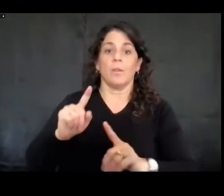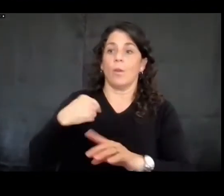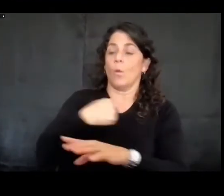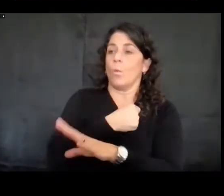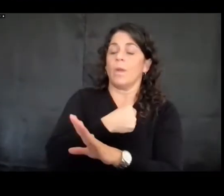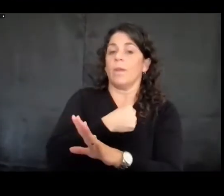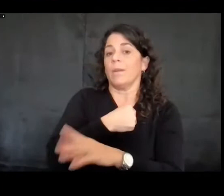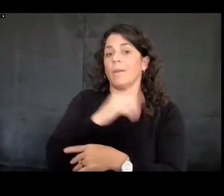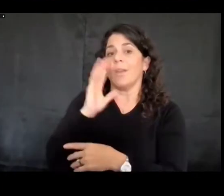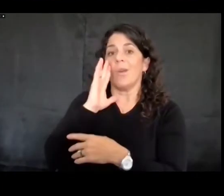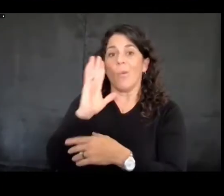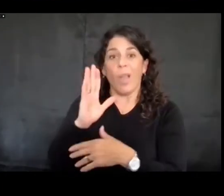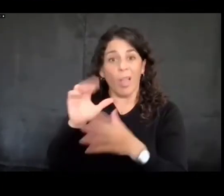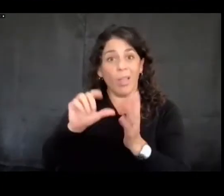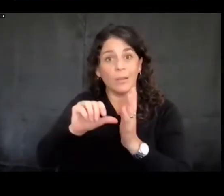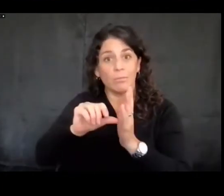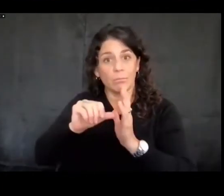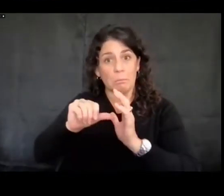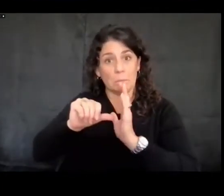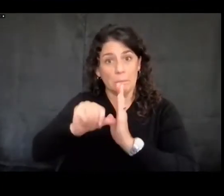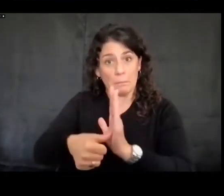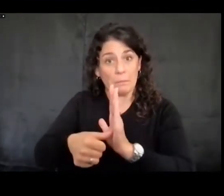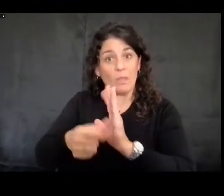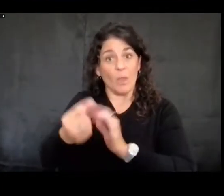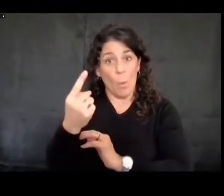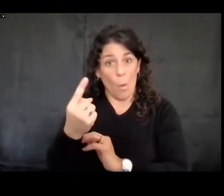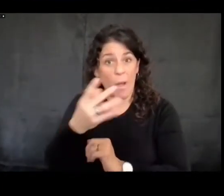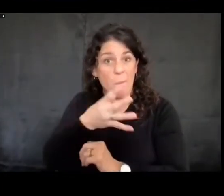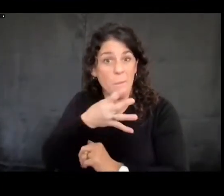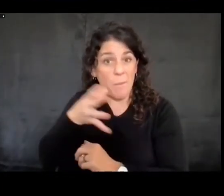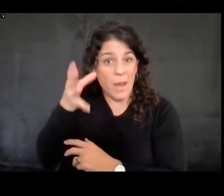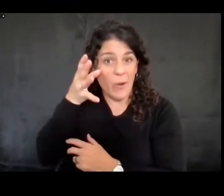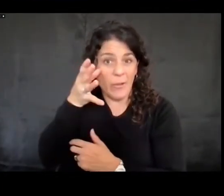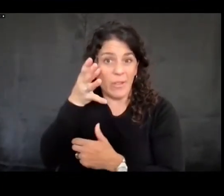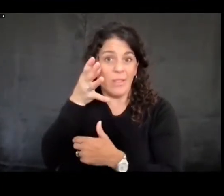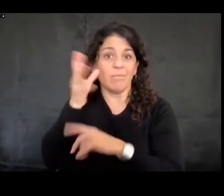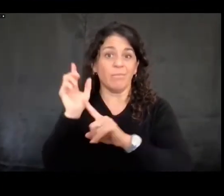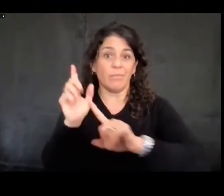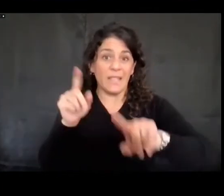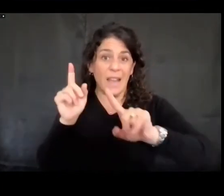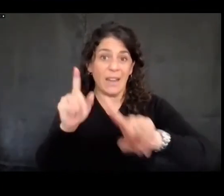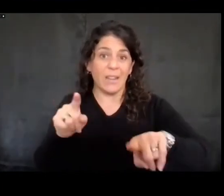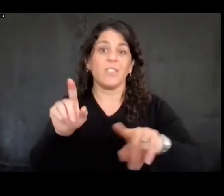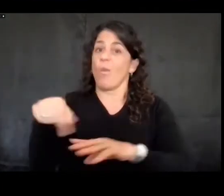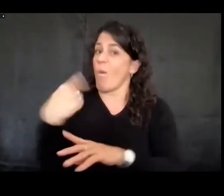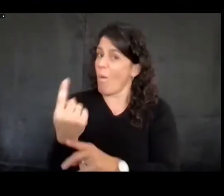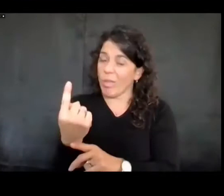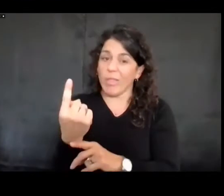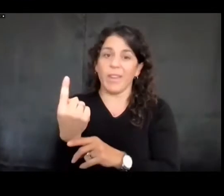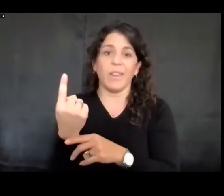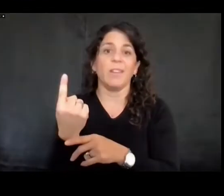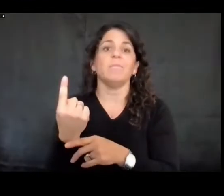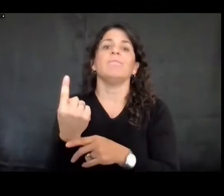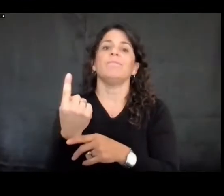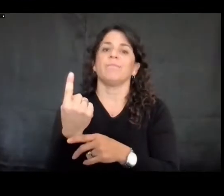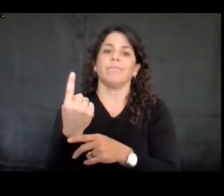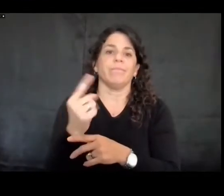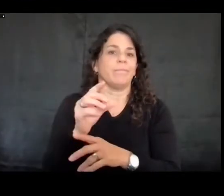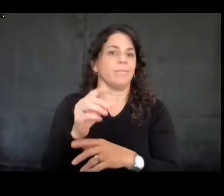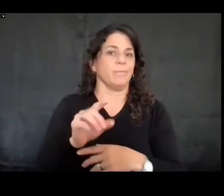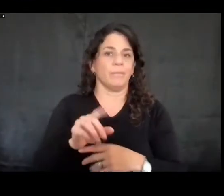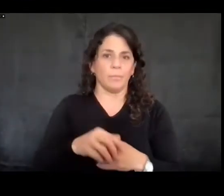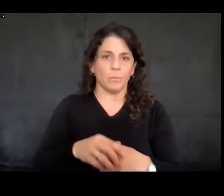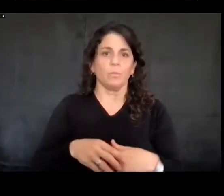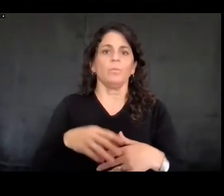de que solamente la estrategia de una sola de un padre que lo que dice él la salud del